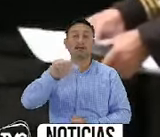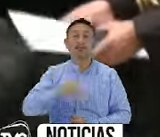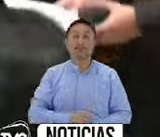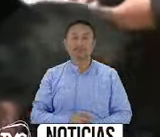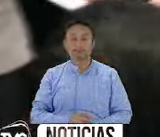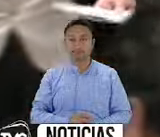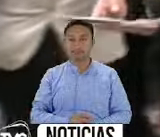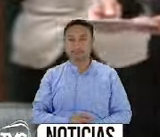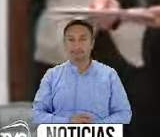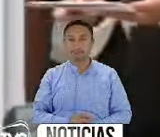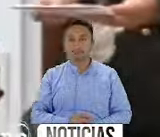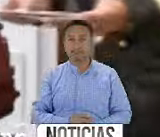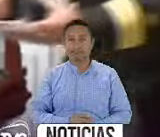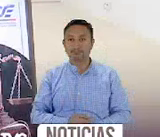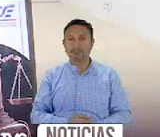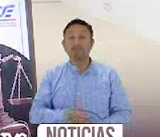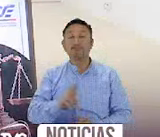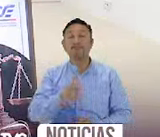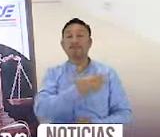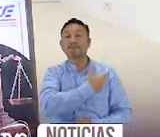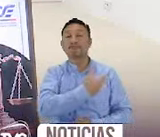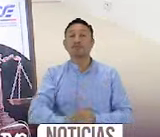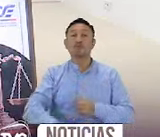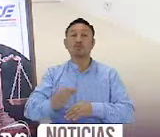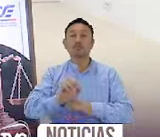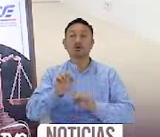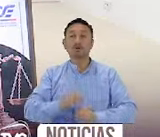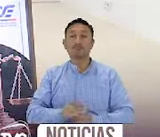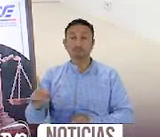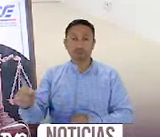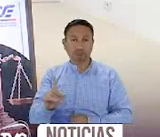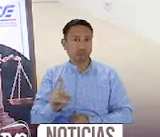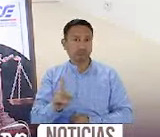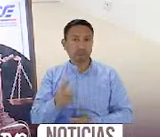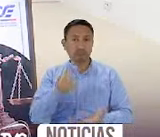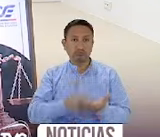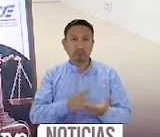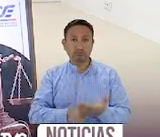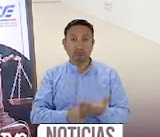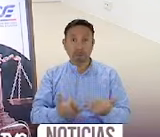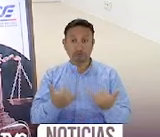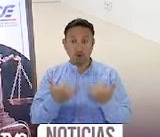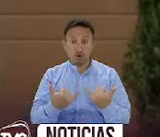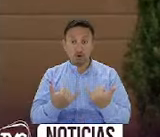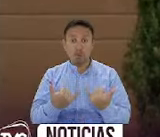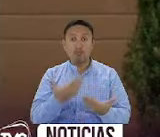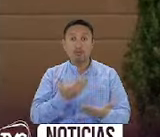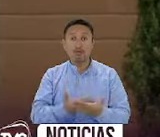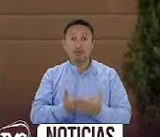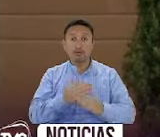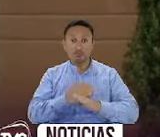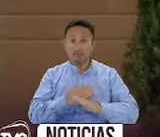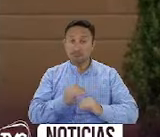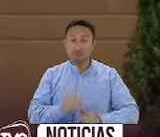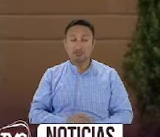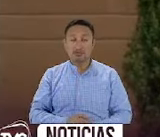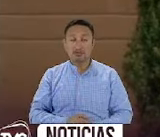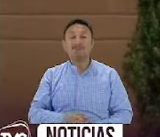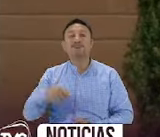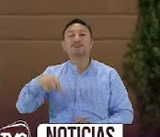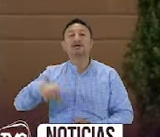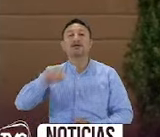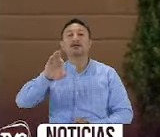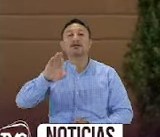Verónica Abad, vicepresidenta del Ecuador, no estuvo presente en la audiencia oral única de prueba y alegatos desarrollada en el Tribunal